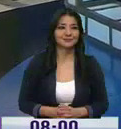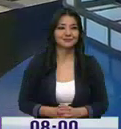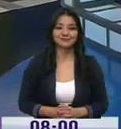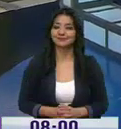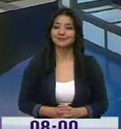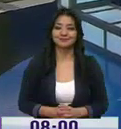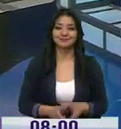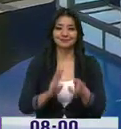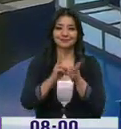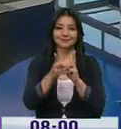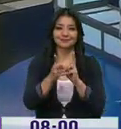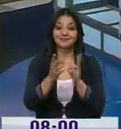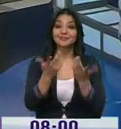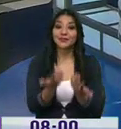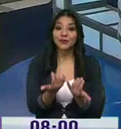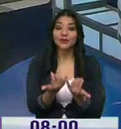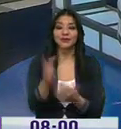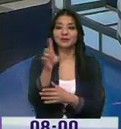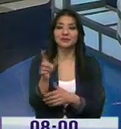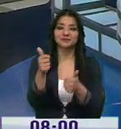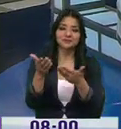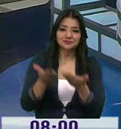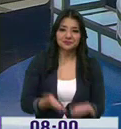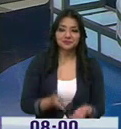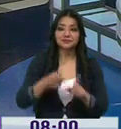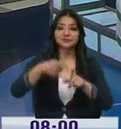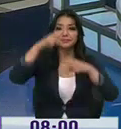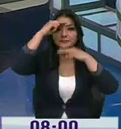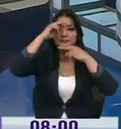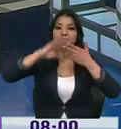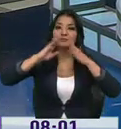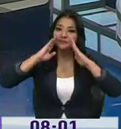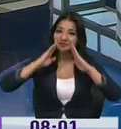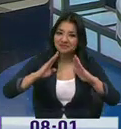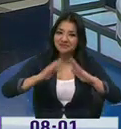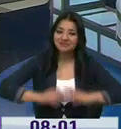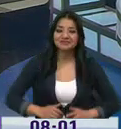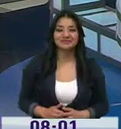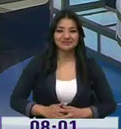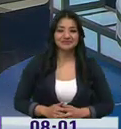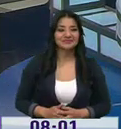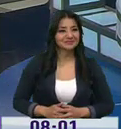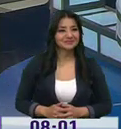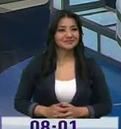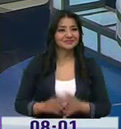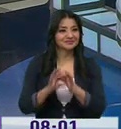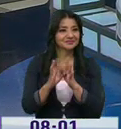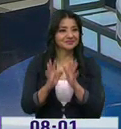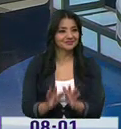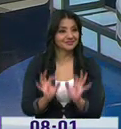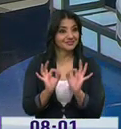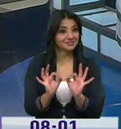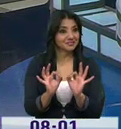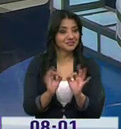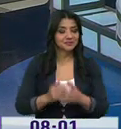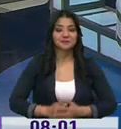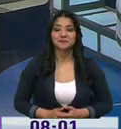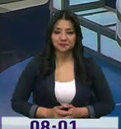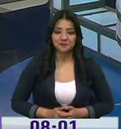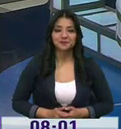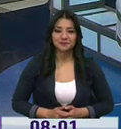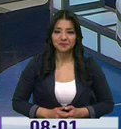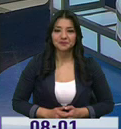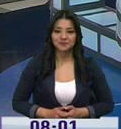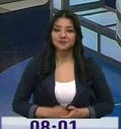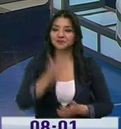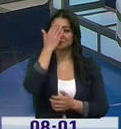Estimados queridos, es día lunes, bienvenidos al primer noticiero de la comunidad, mi querida Ali, acá andamos ya. Sí, buenos